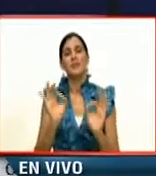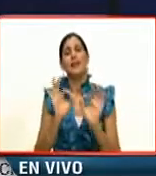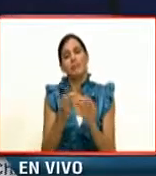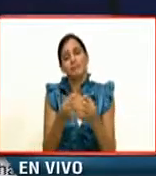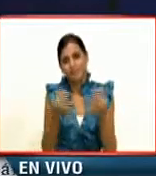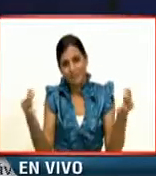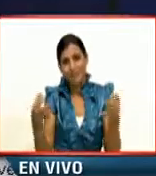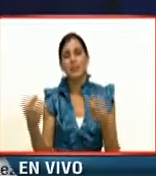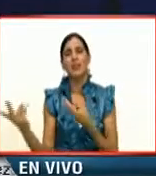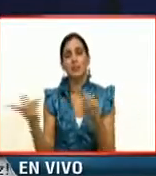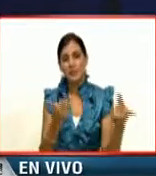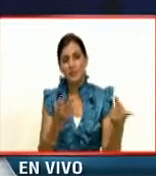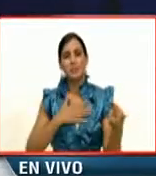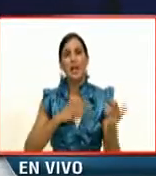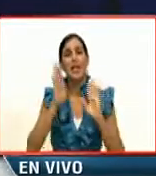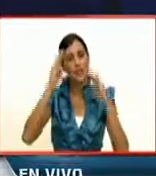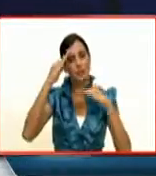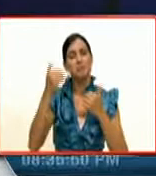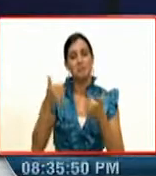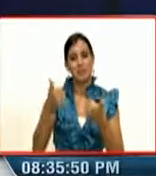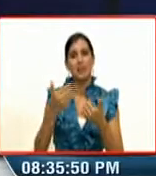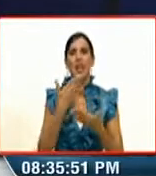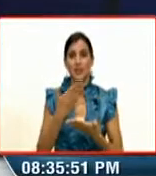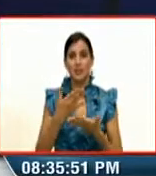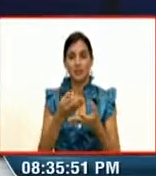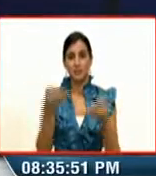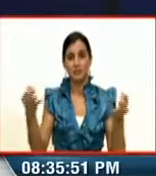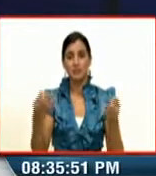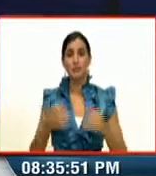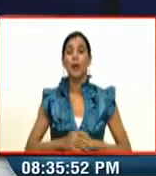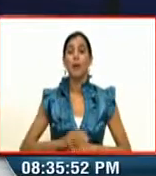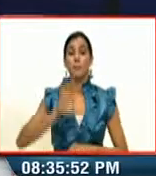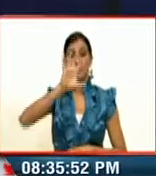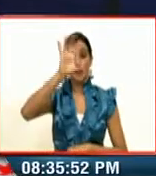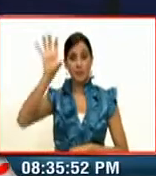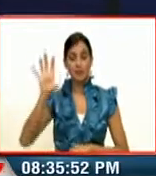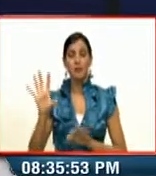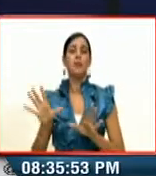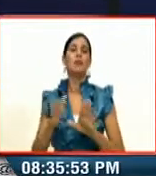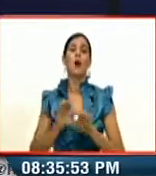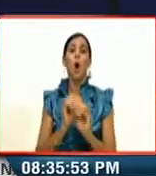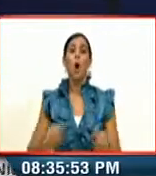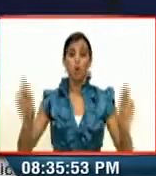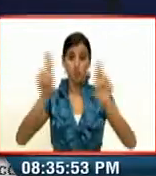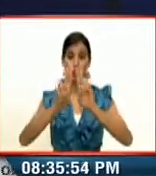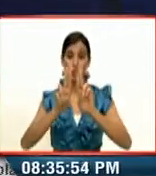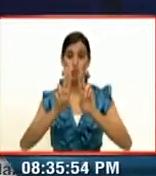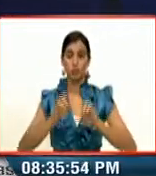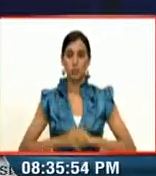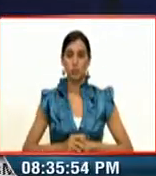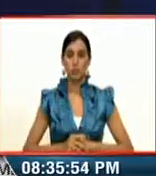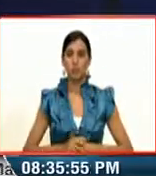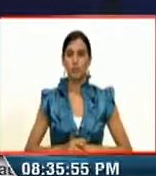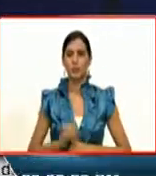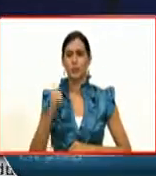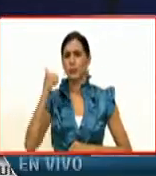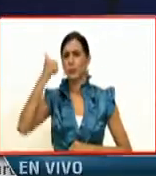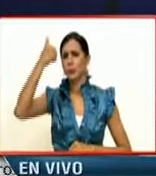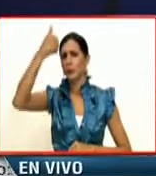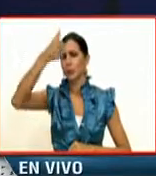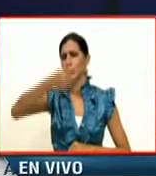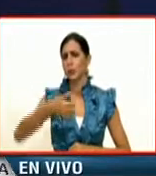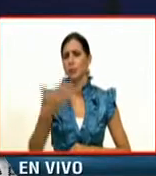y hospitalidad. Las Naciones Unidas tienen un largo